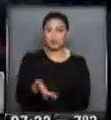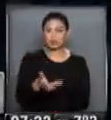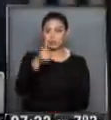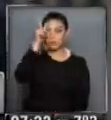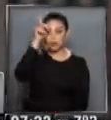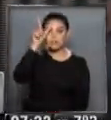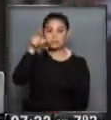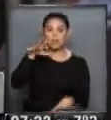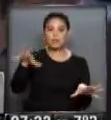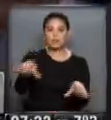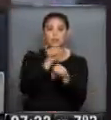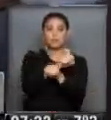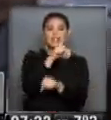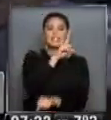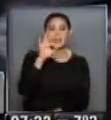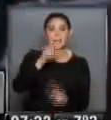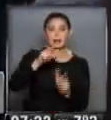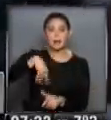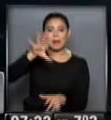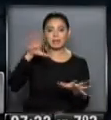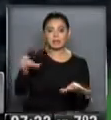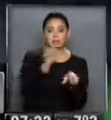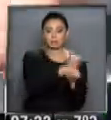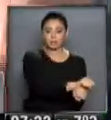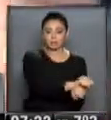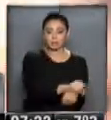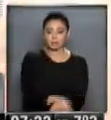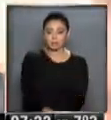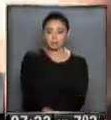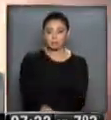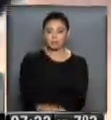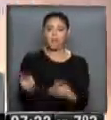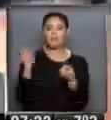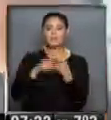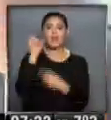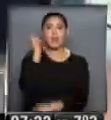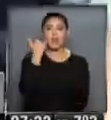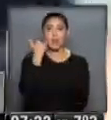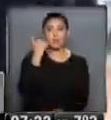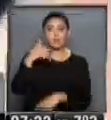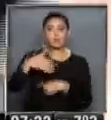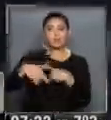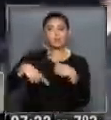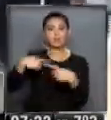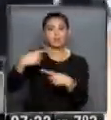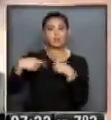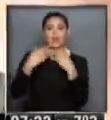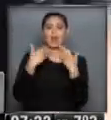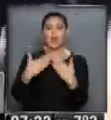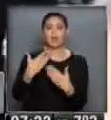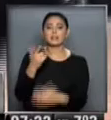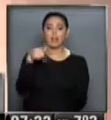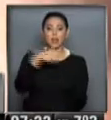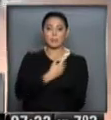policía detuvo a más de 100 personas. La posibilidad del matrimonio gay tomó forma a partir de la promesa electoral del actual